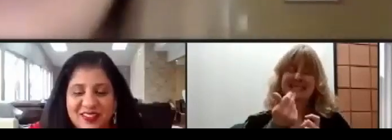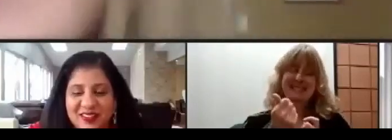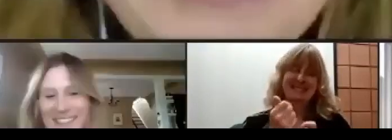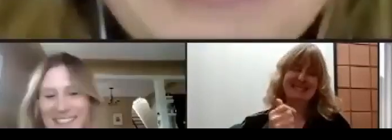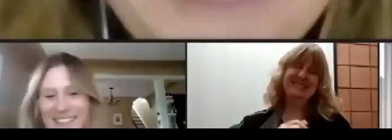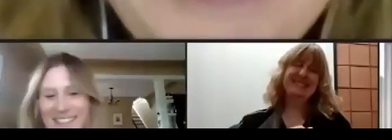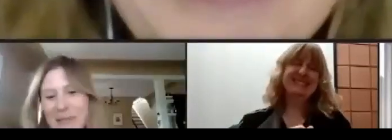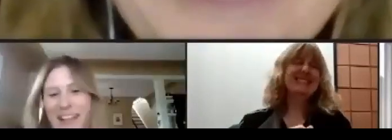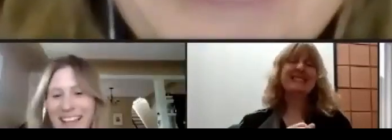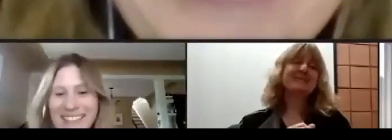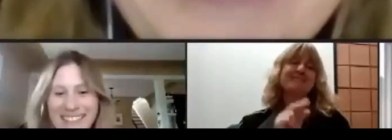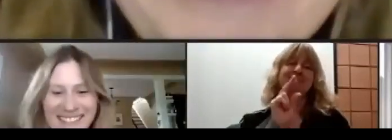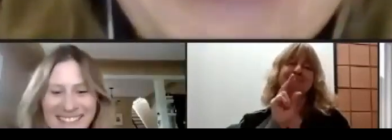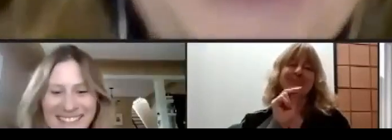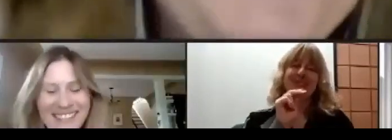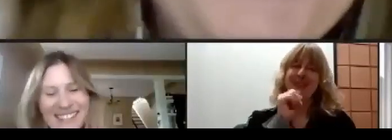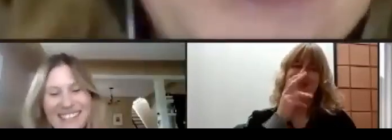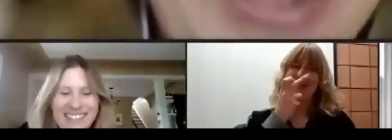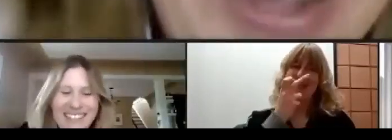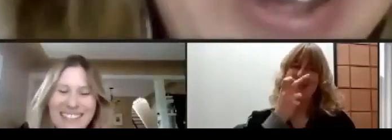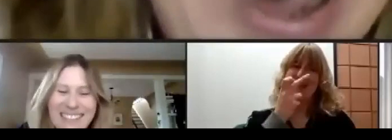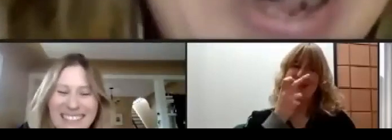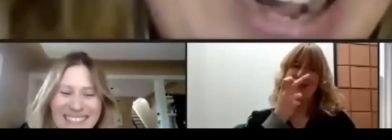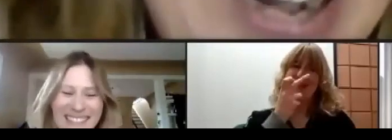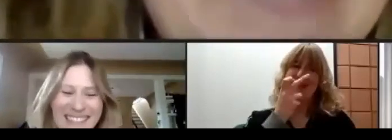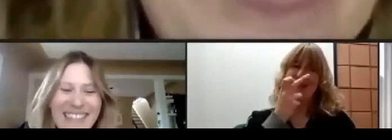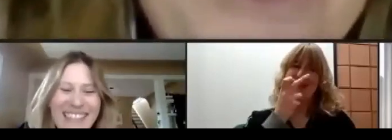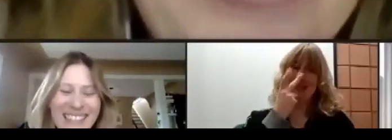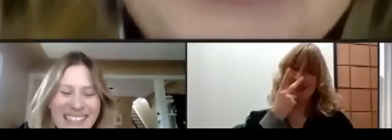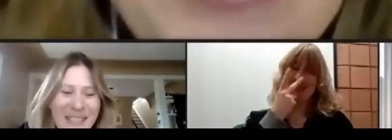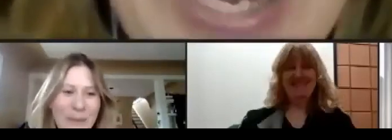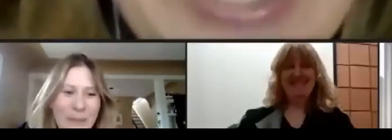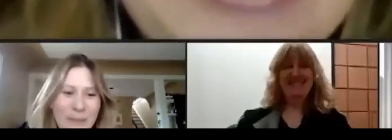que no es wing